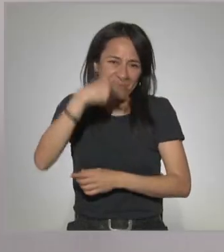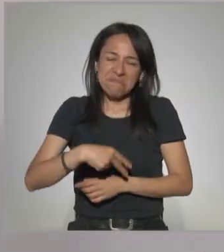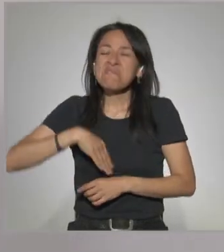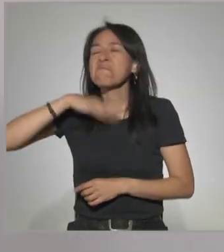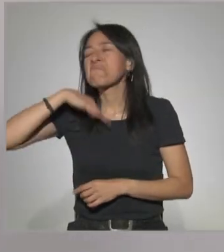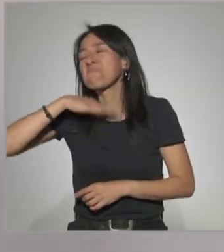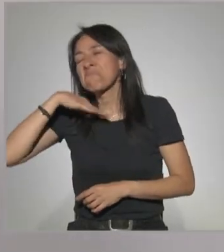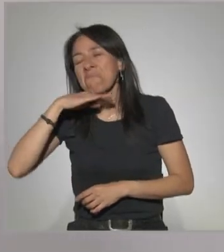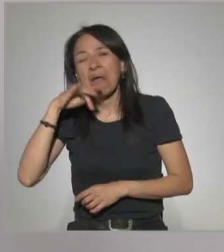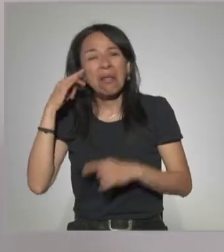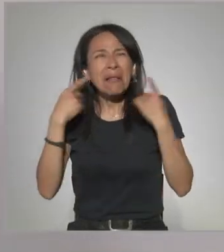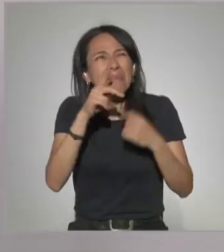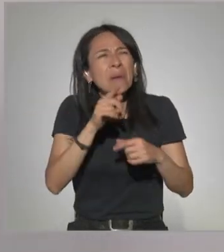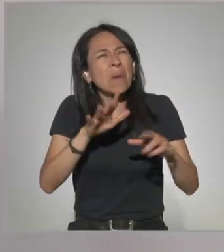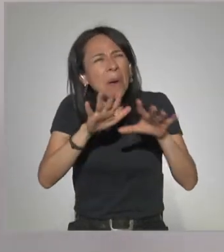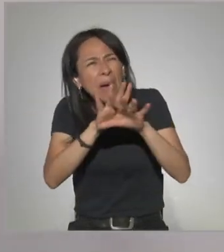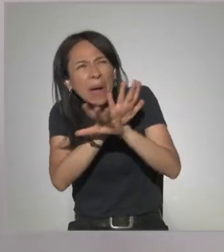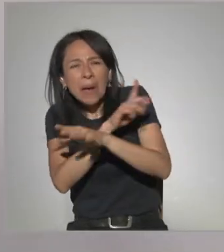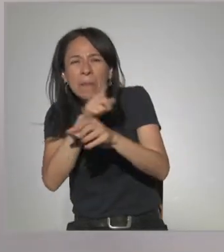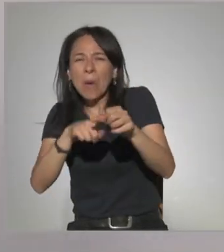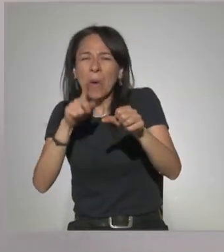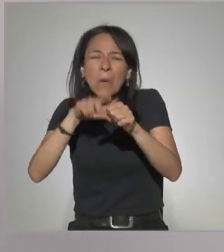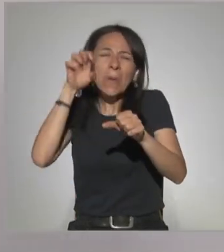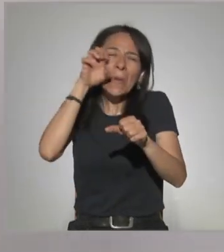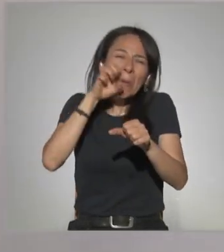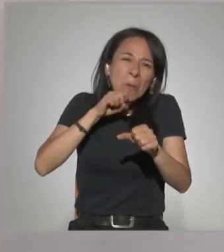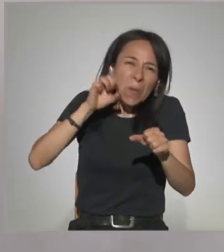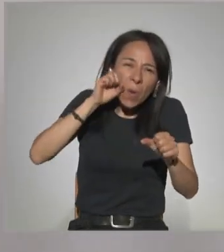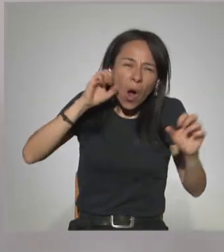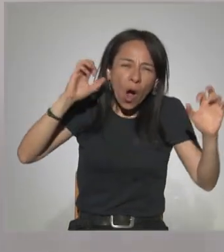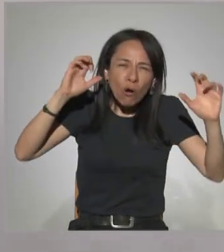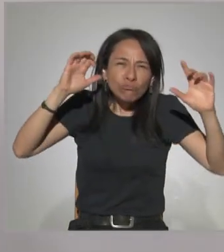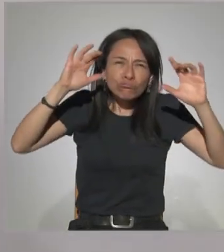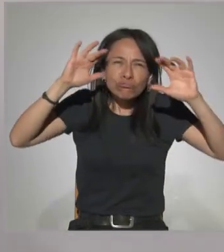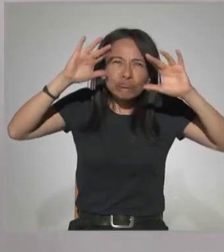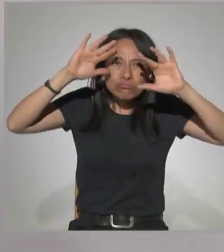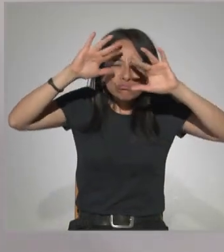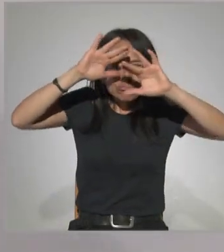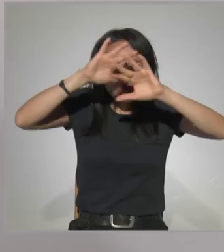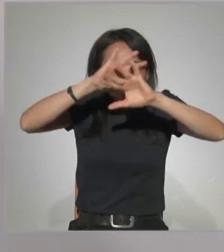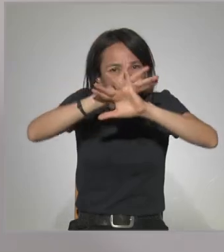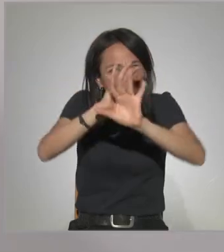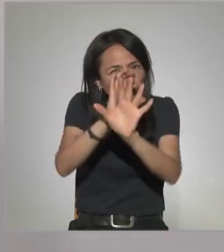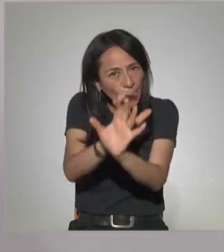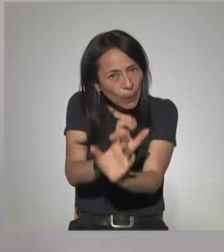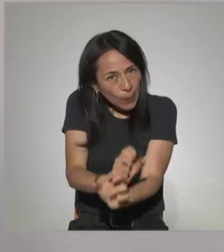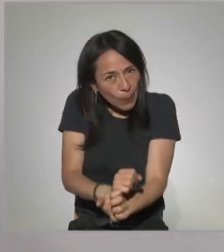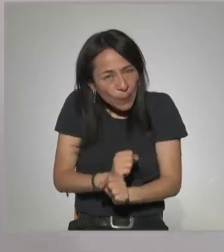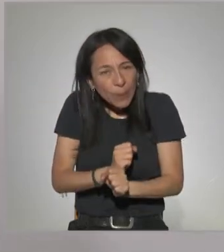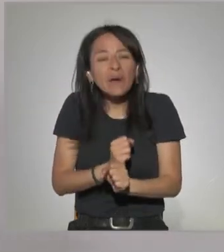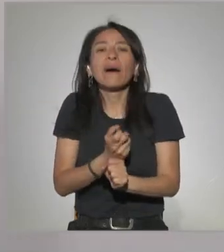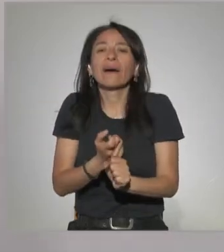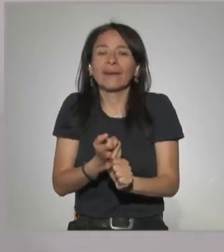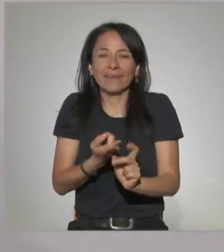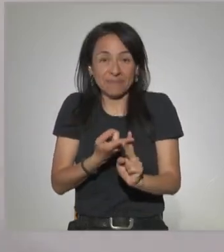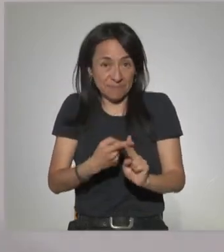esos colores naranjas, oscuros, los que empiezan a hacerse. Entonces, por